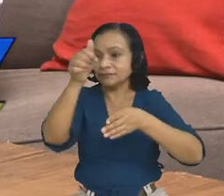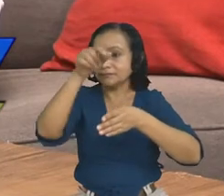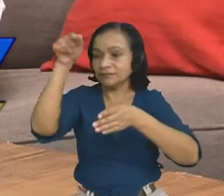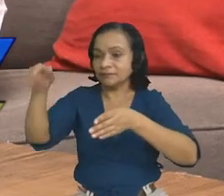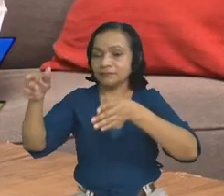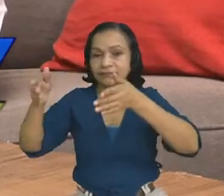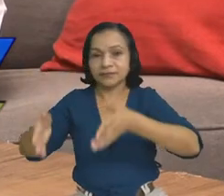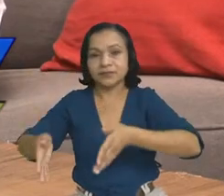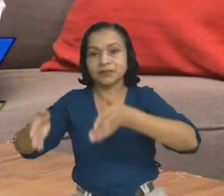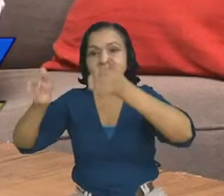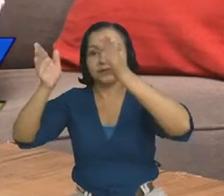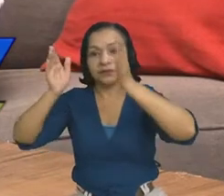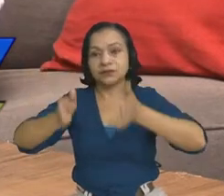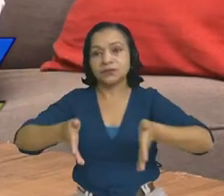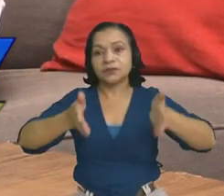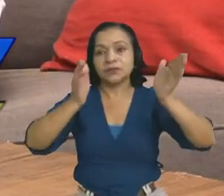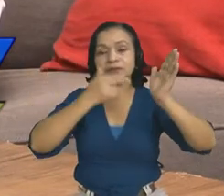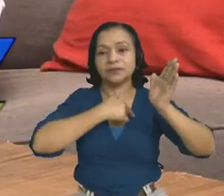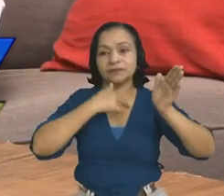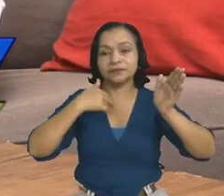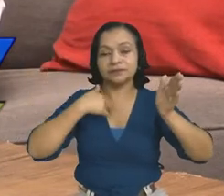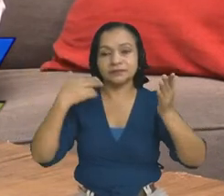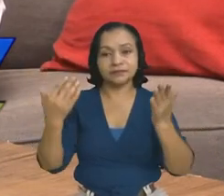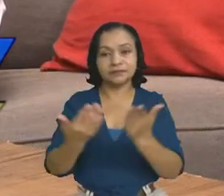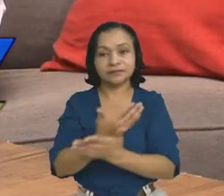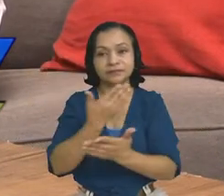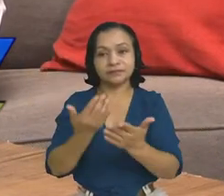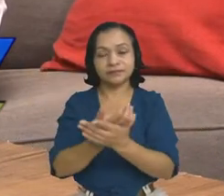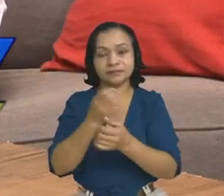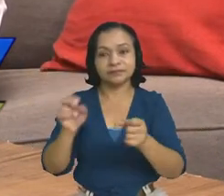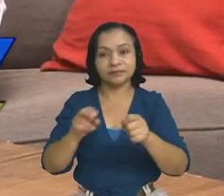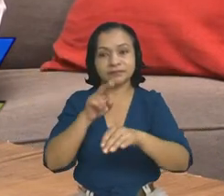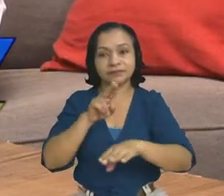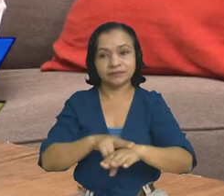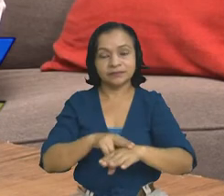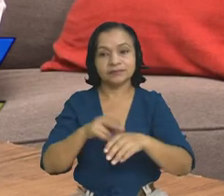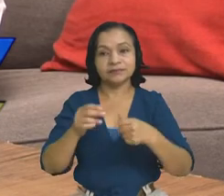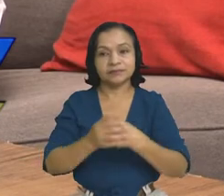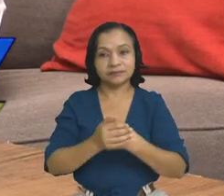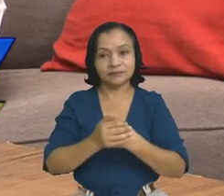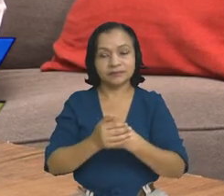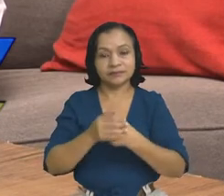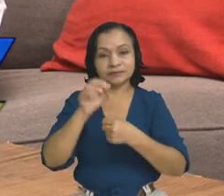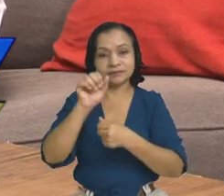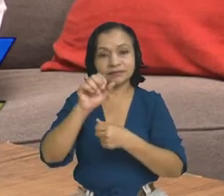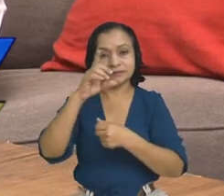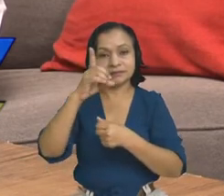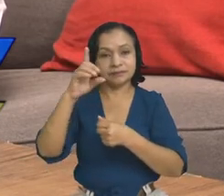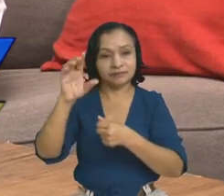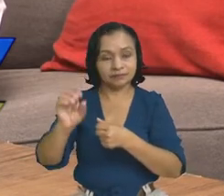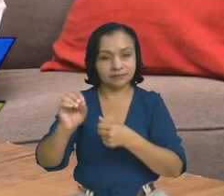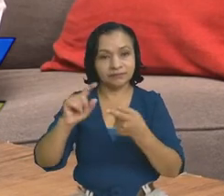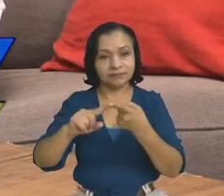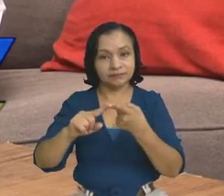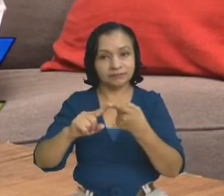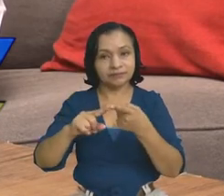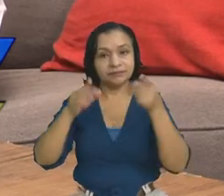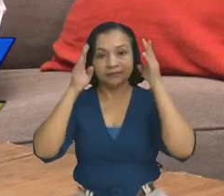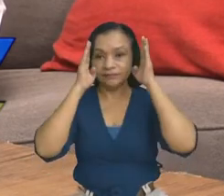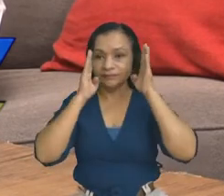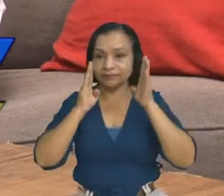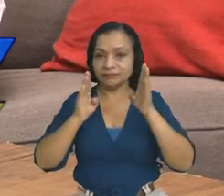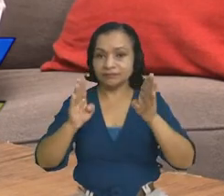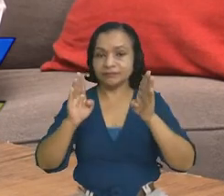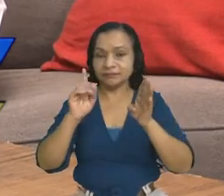mientras se va haciendo la construcción de este nuevo Centro Nacional de Rehabilitación, de este Hospital Aldo Chavarría, que va a venir a brindar esa atención que